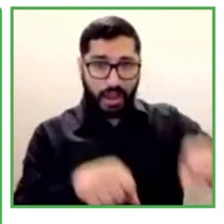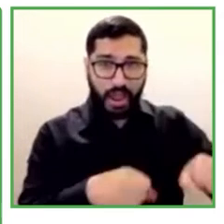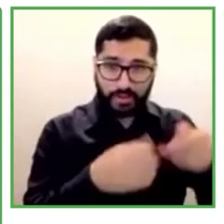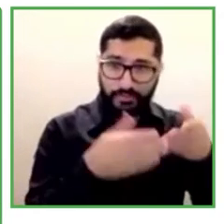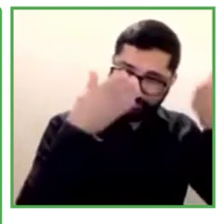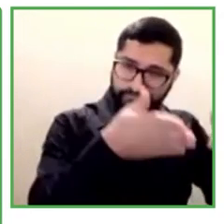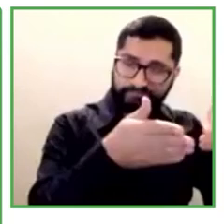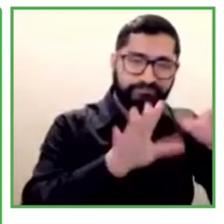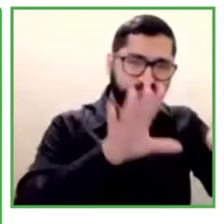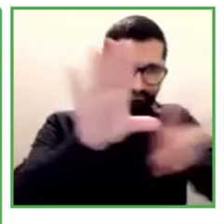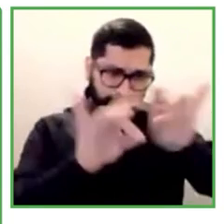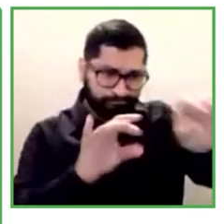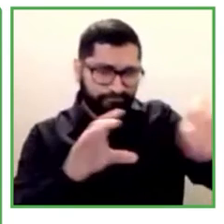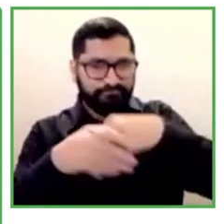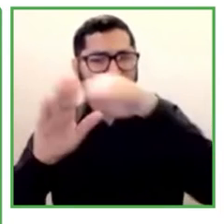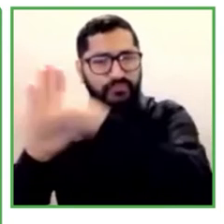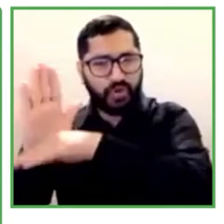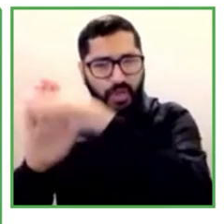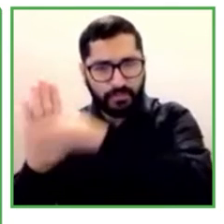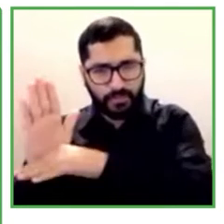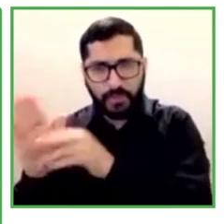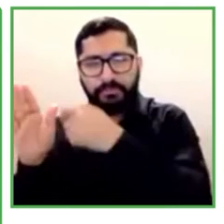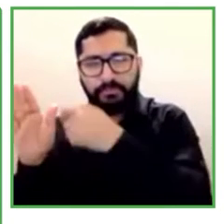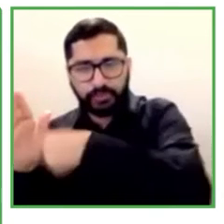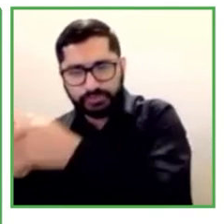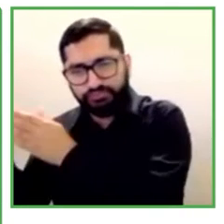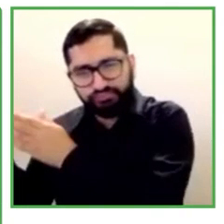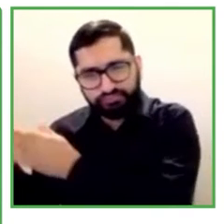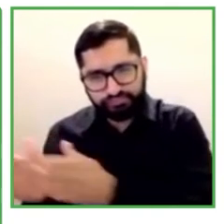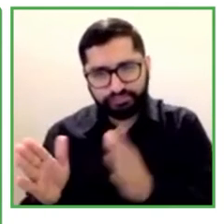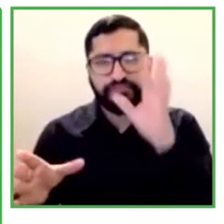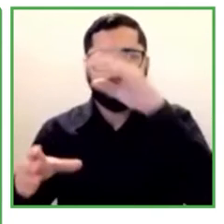optar por este beneficio si así lo desea. La siguiente.